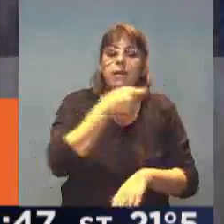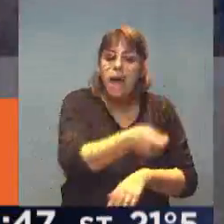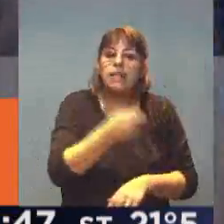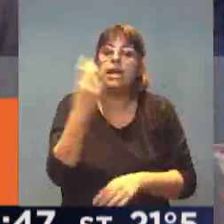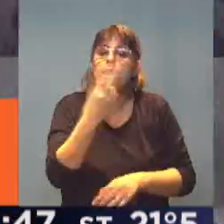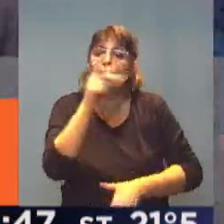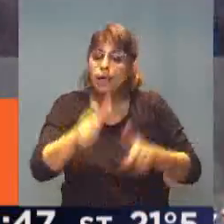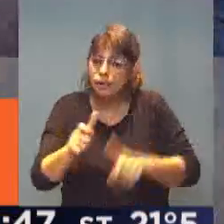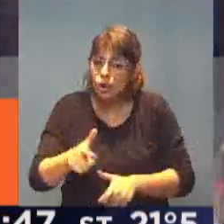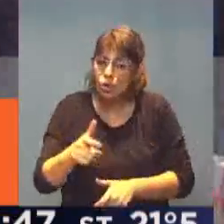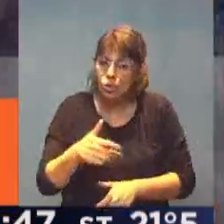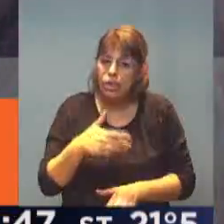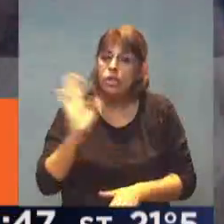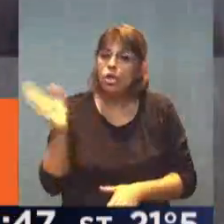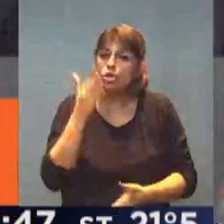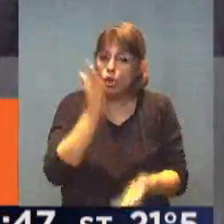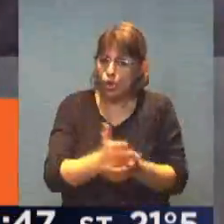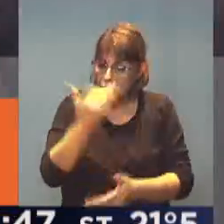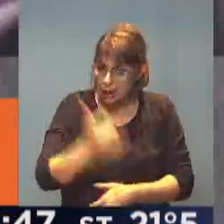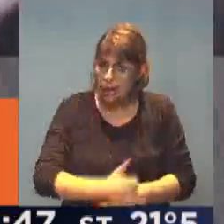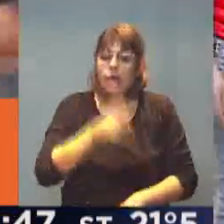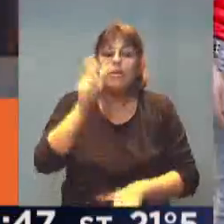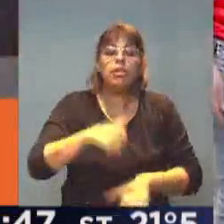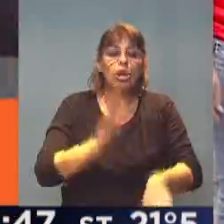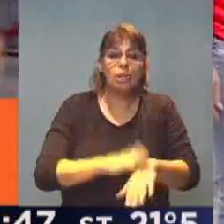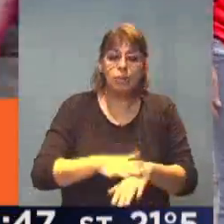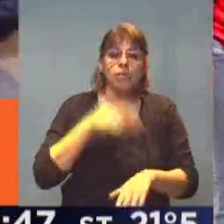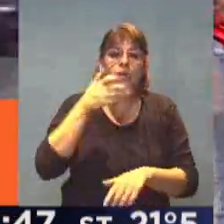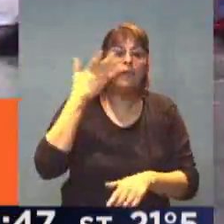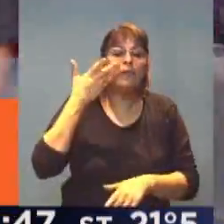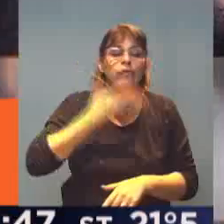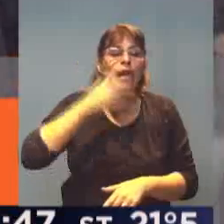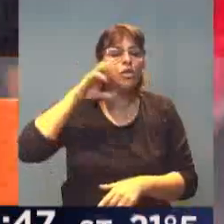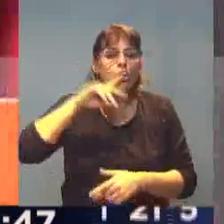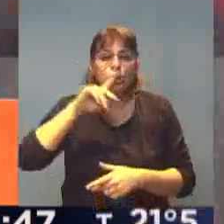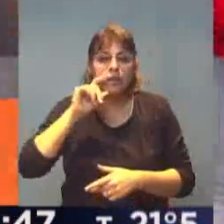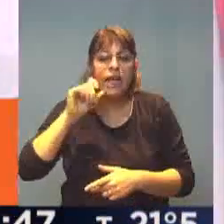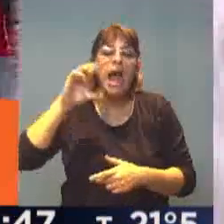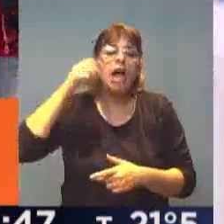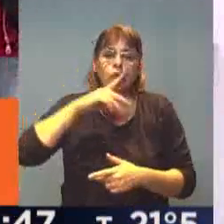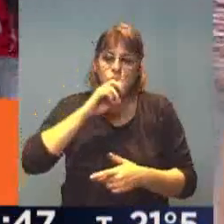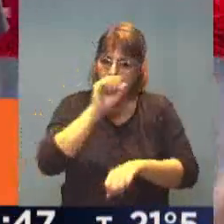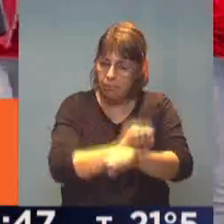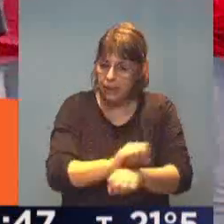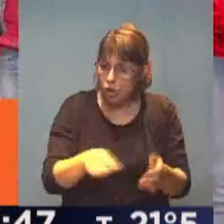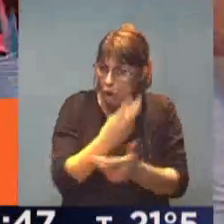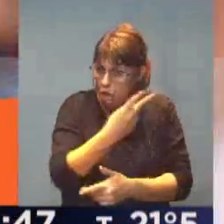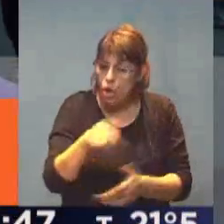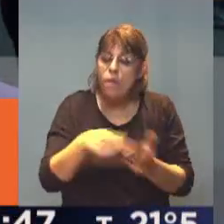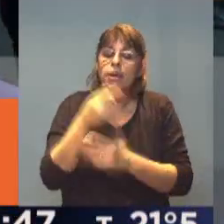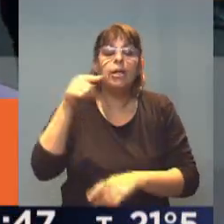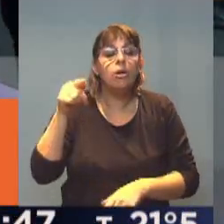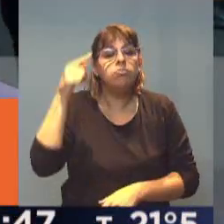Santillán recibieron todas sus respectivas condenas. Sí, los autores materiales sí, Franchotti y Acosta están presos. Nosotros de todas maneras creemos